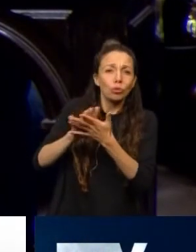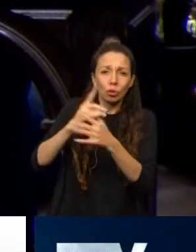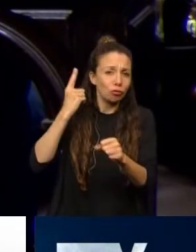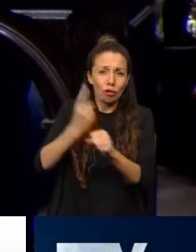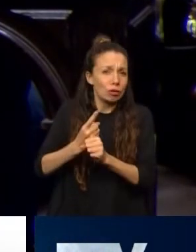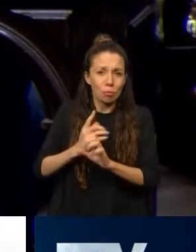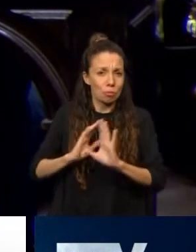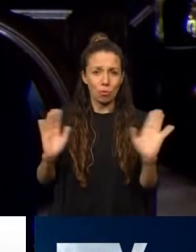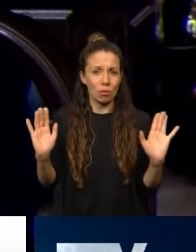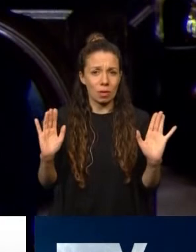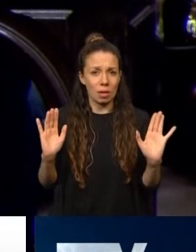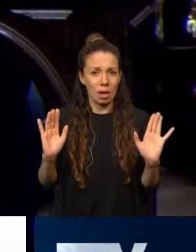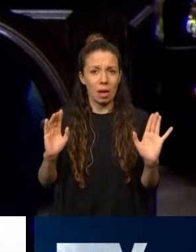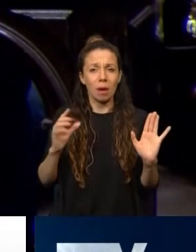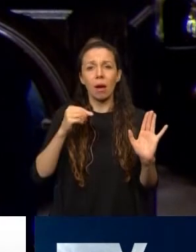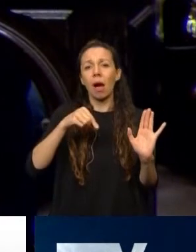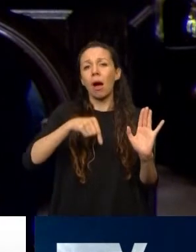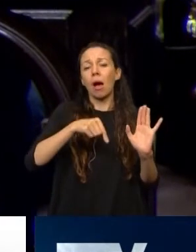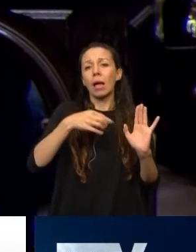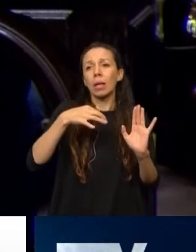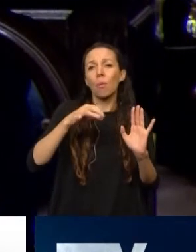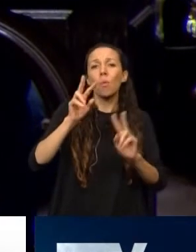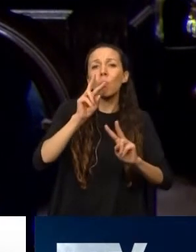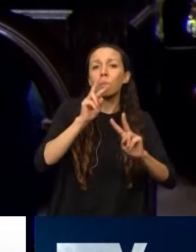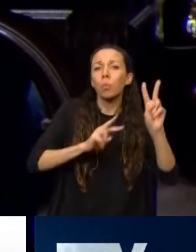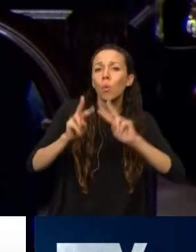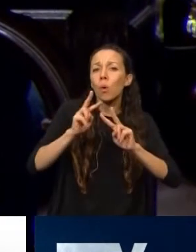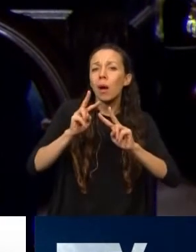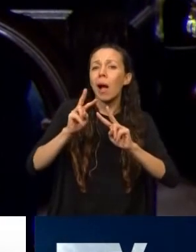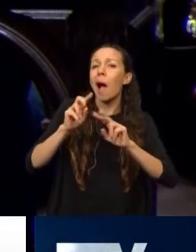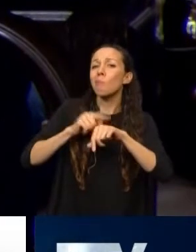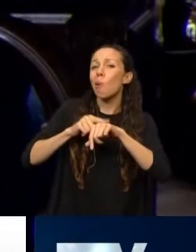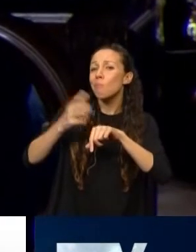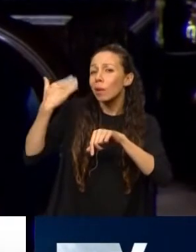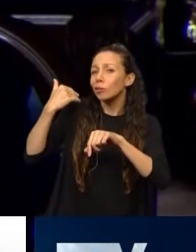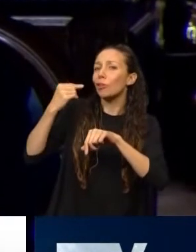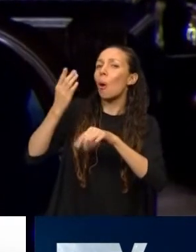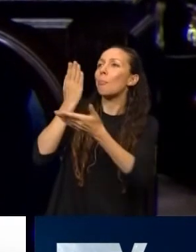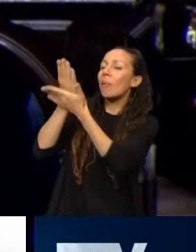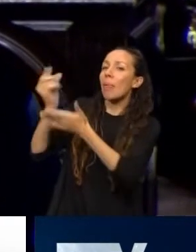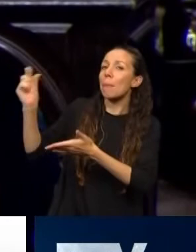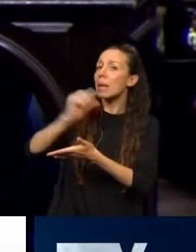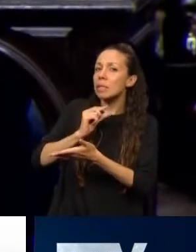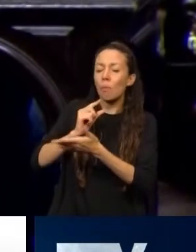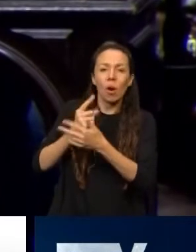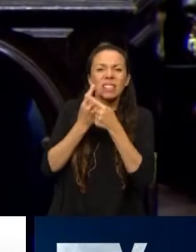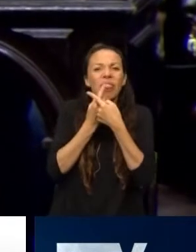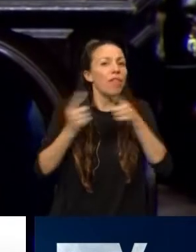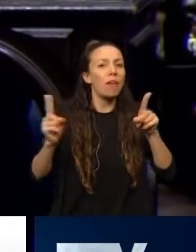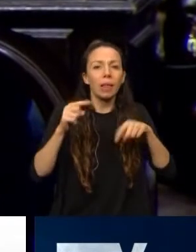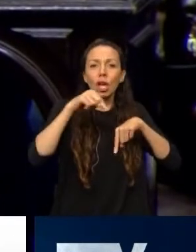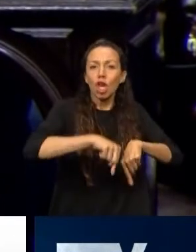manera que es totalmente distinta a lo que estamos haciendo esta noche aquí. Porque esta noche aquí estamos, yo